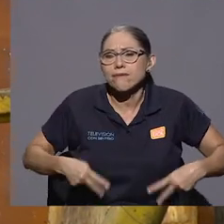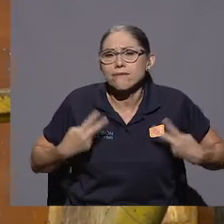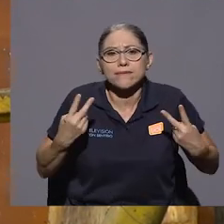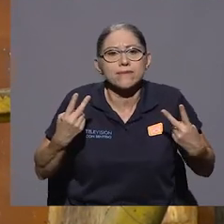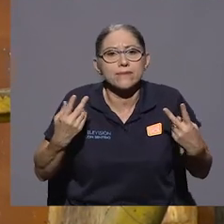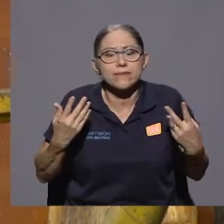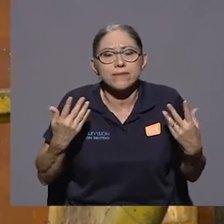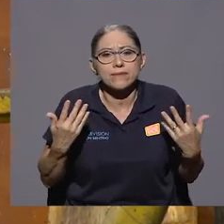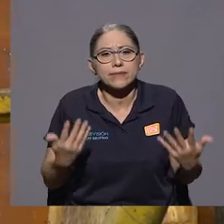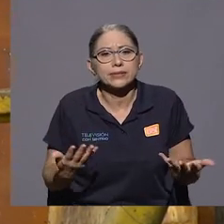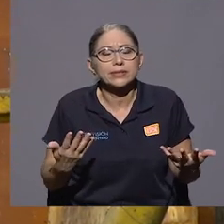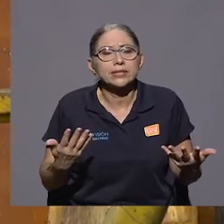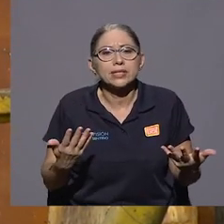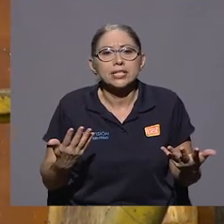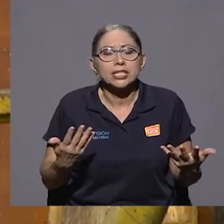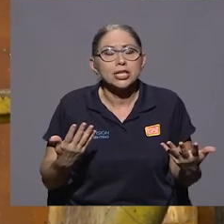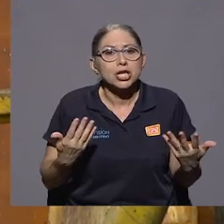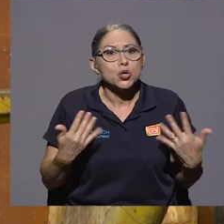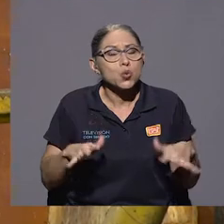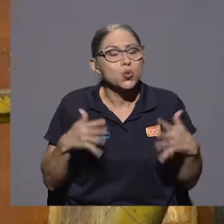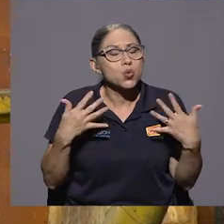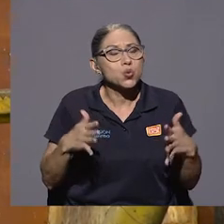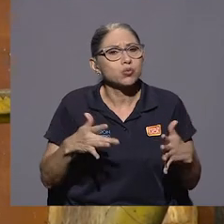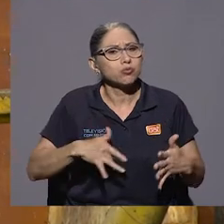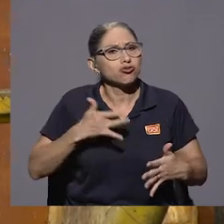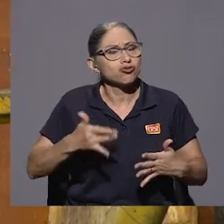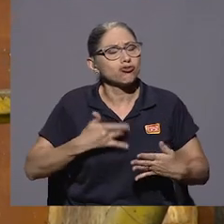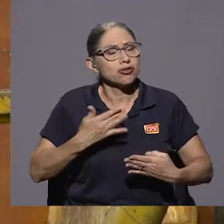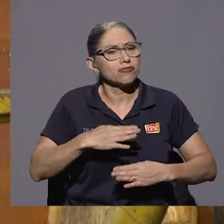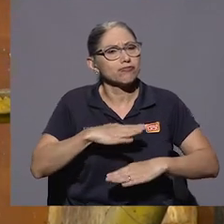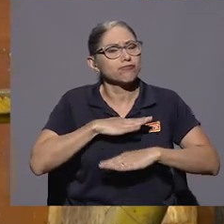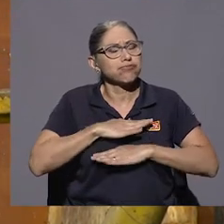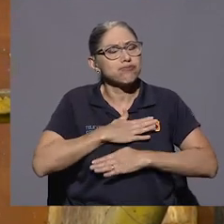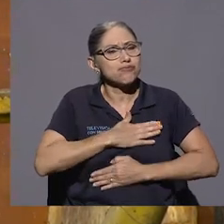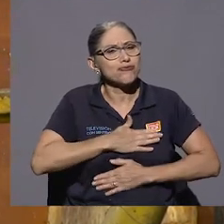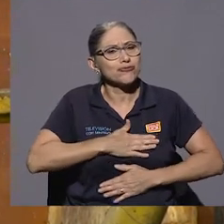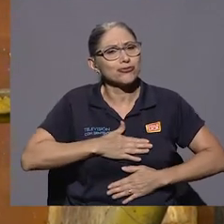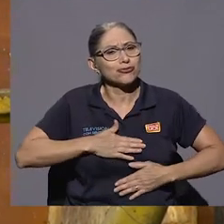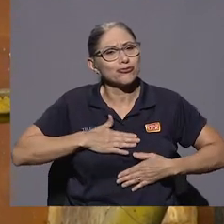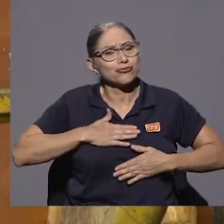y había un tremendo regocijo, digamos,